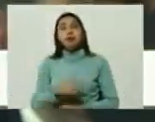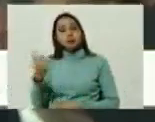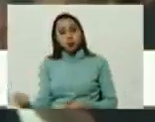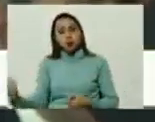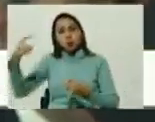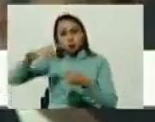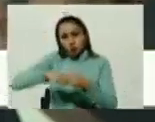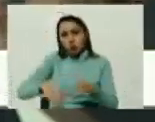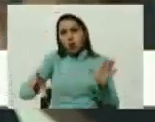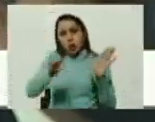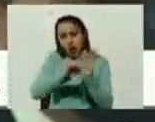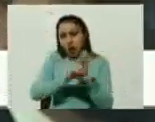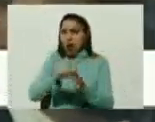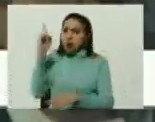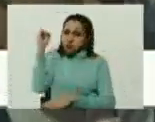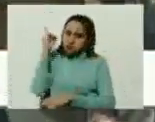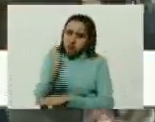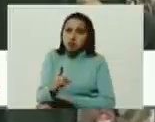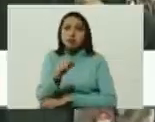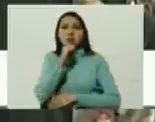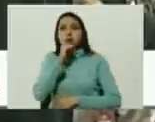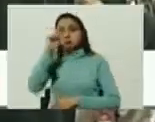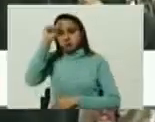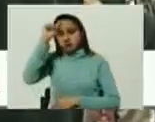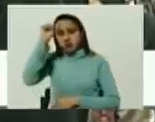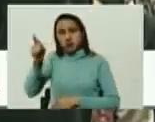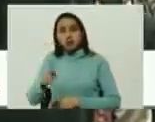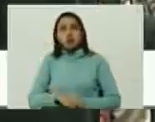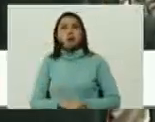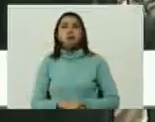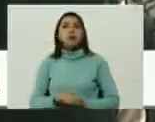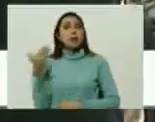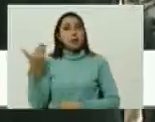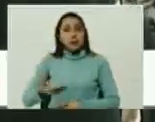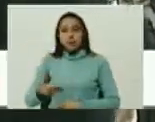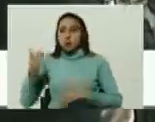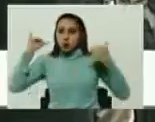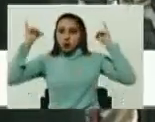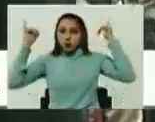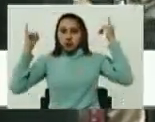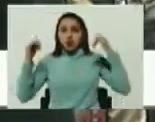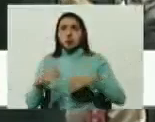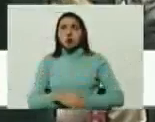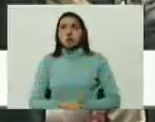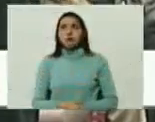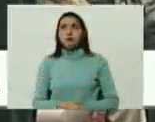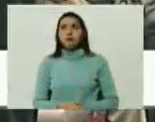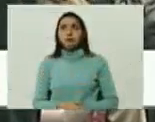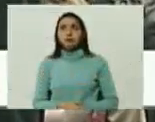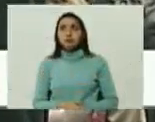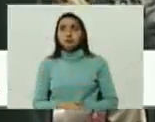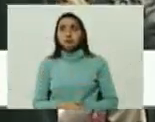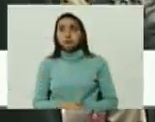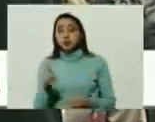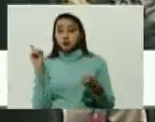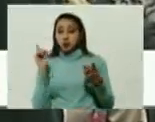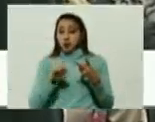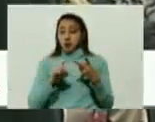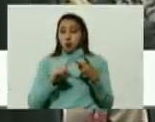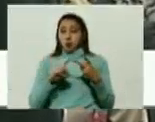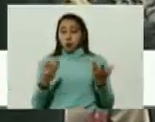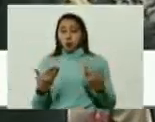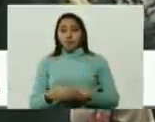mandato constitucional en ocasión de esta importante celebración en segundo lugar